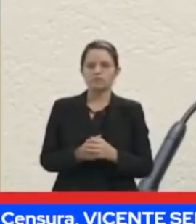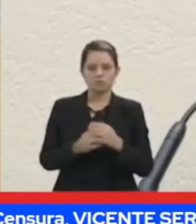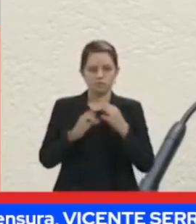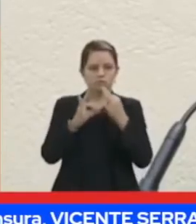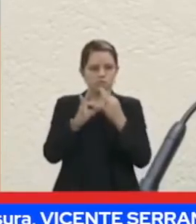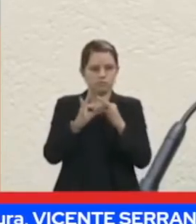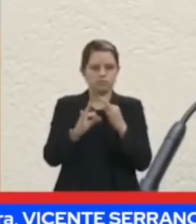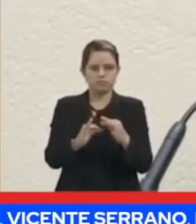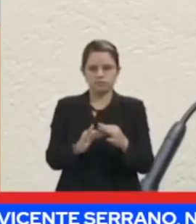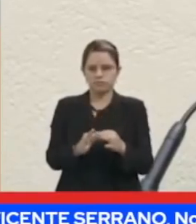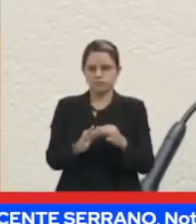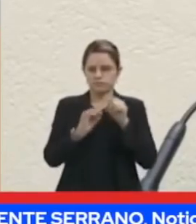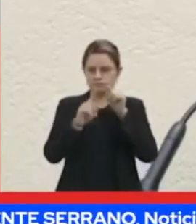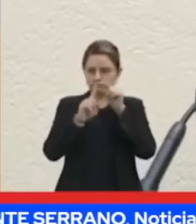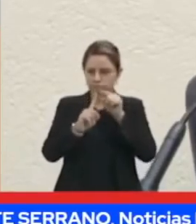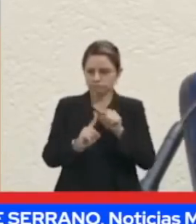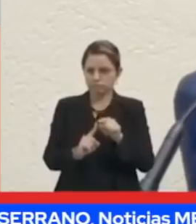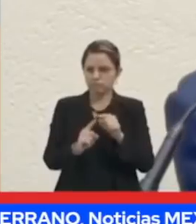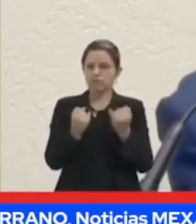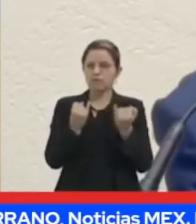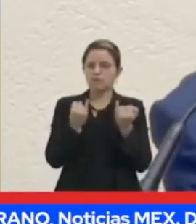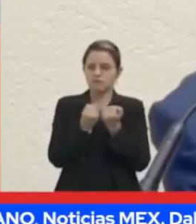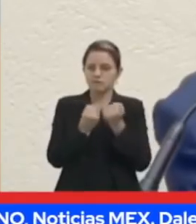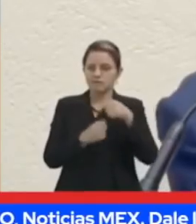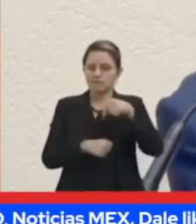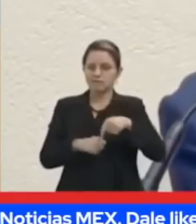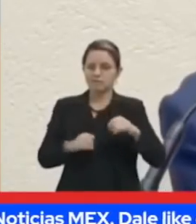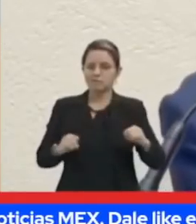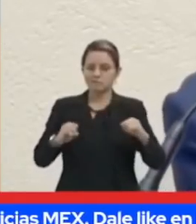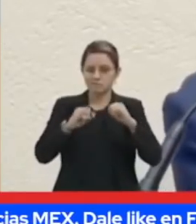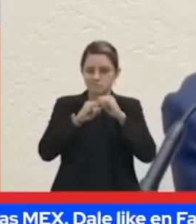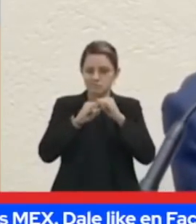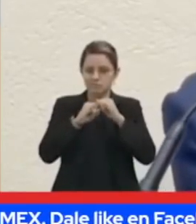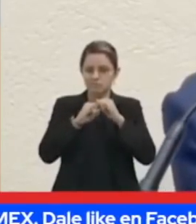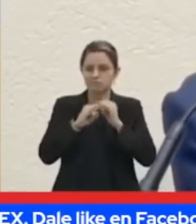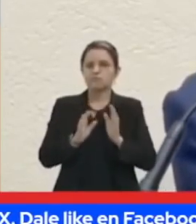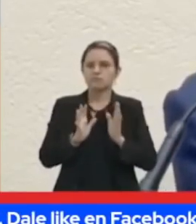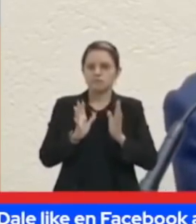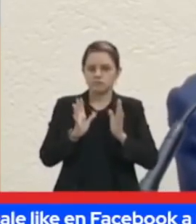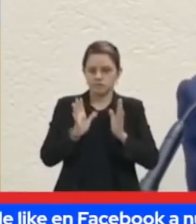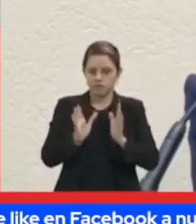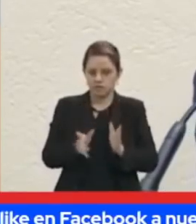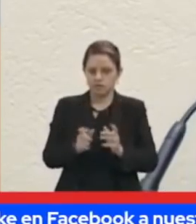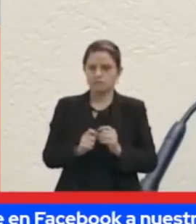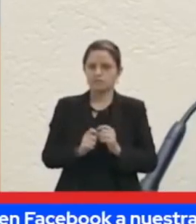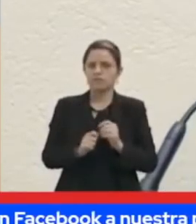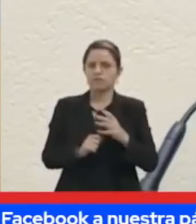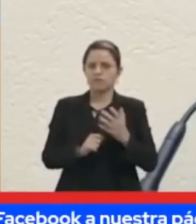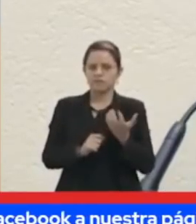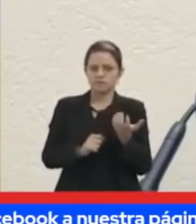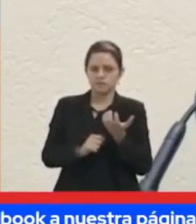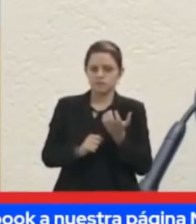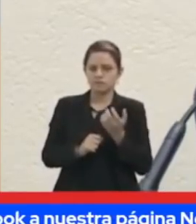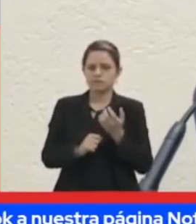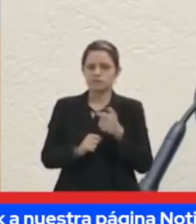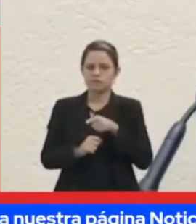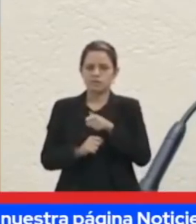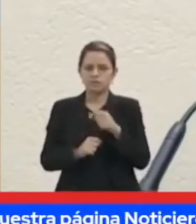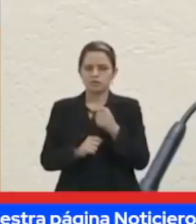sino además vale la pena señalar que este instituto ha venido realizando ya las erogaciones a partir de la generación de partidas